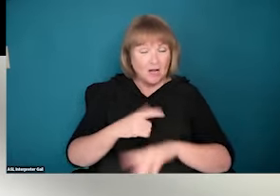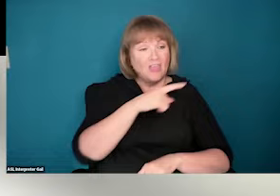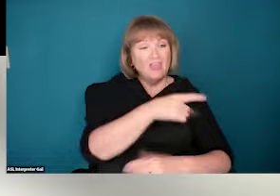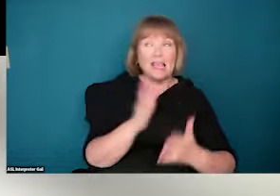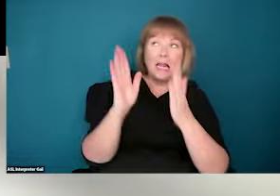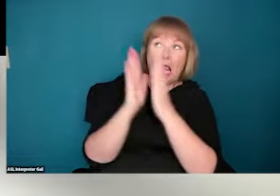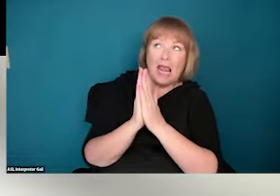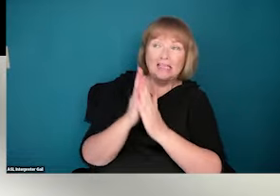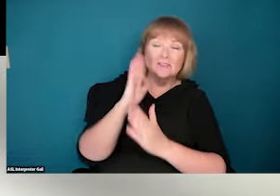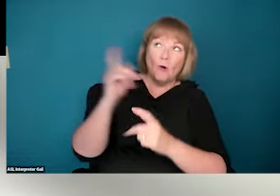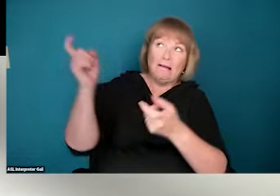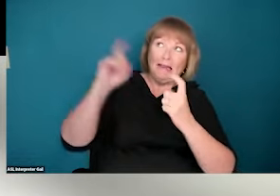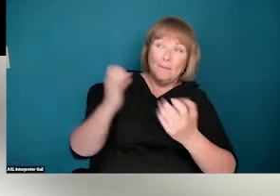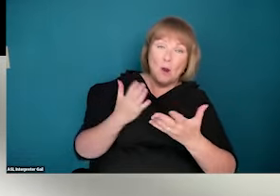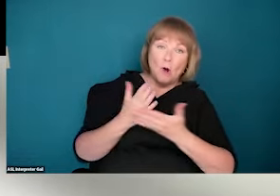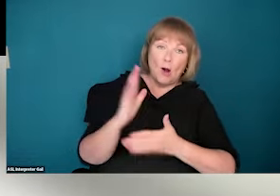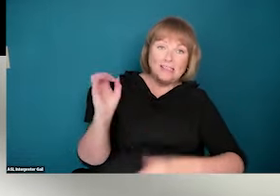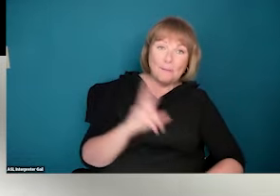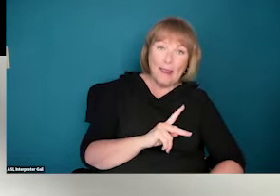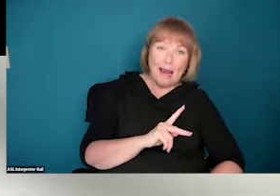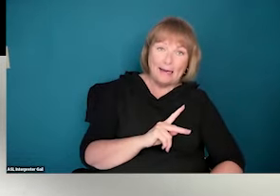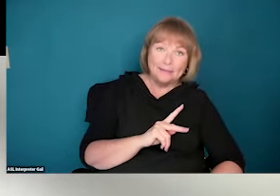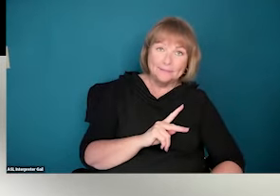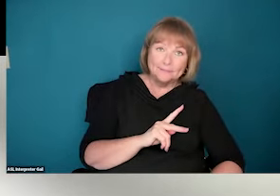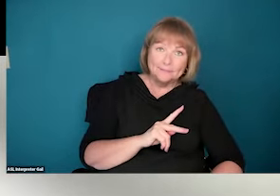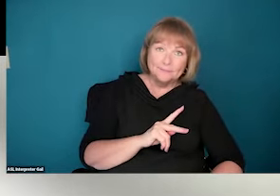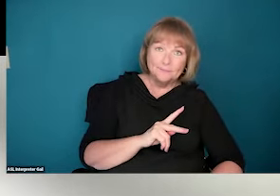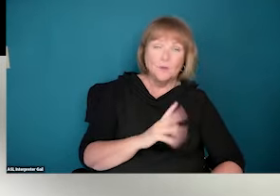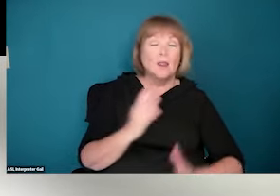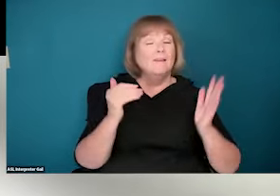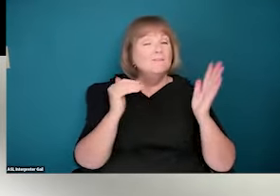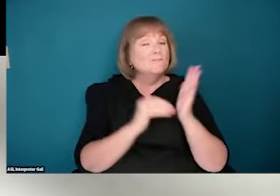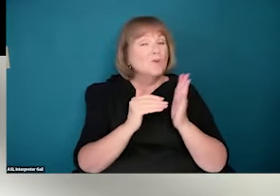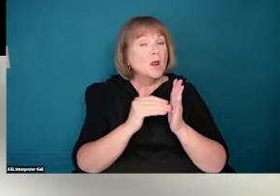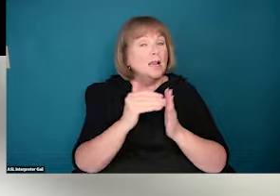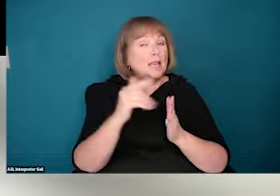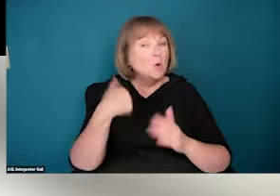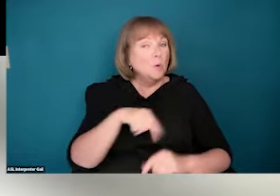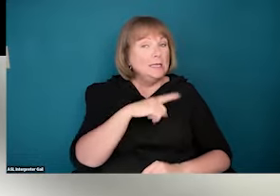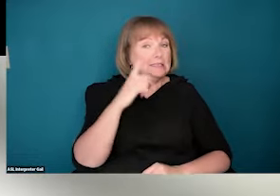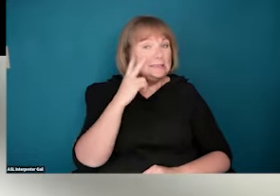tiene una cosa que se llama un proceso de restauración y tiene derechos.